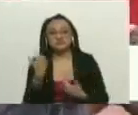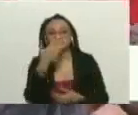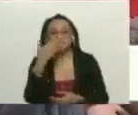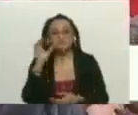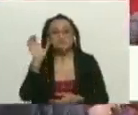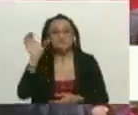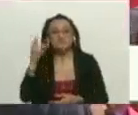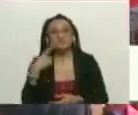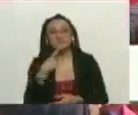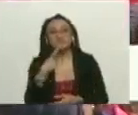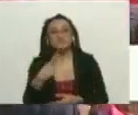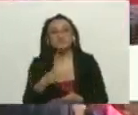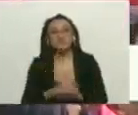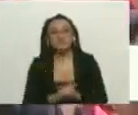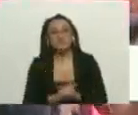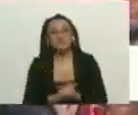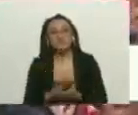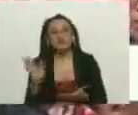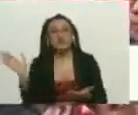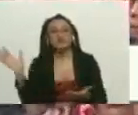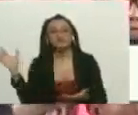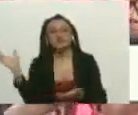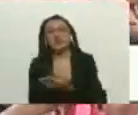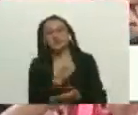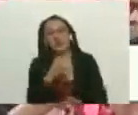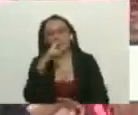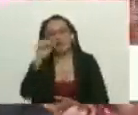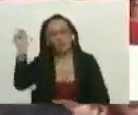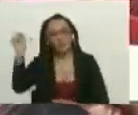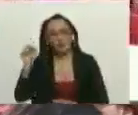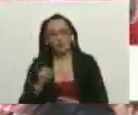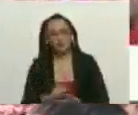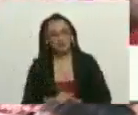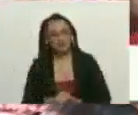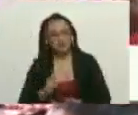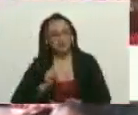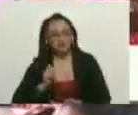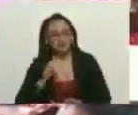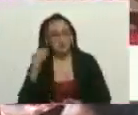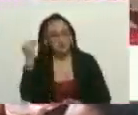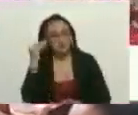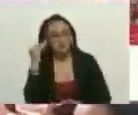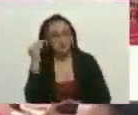gringos dicen, quiten a Maduro. Cualquiera pudiera pensar, oído,